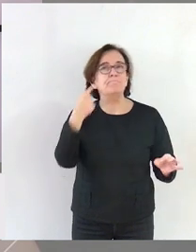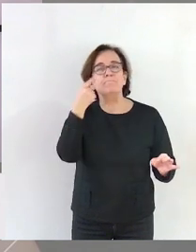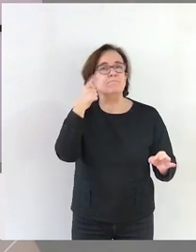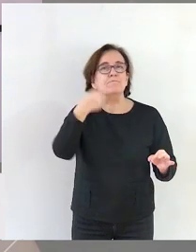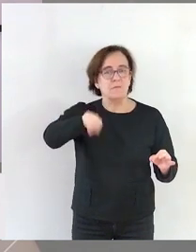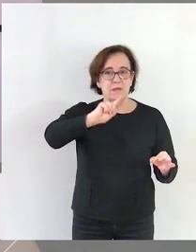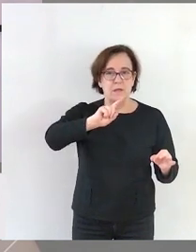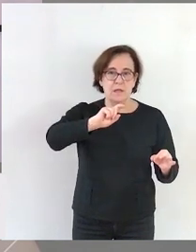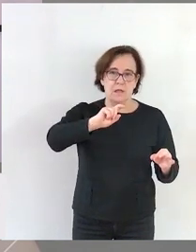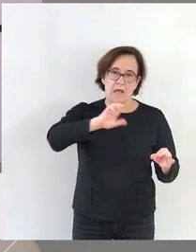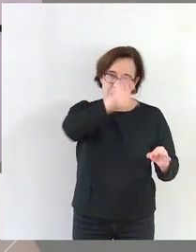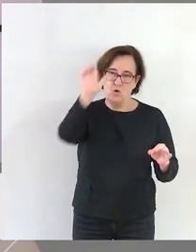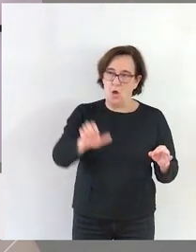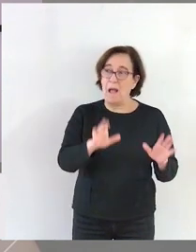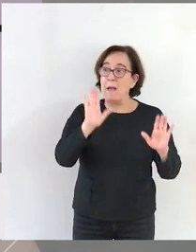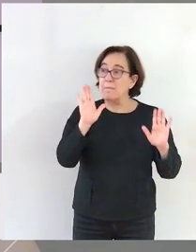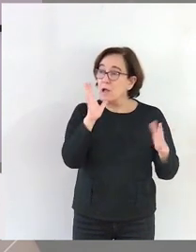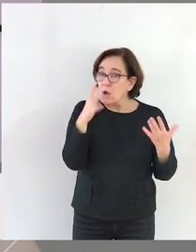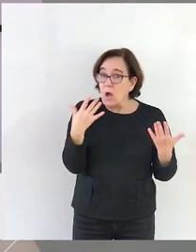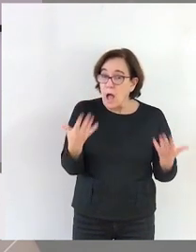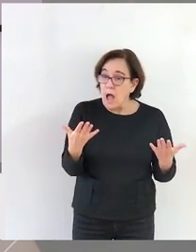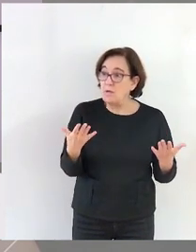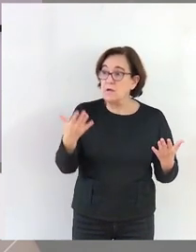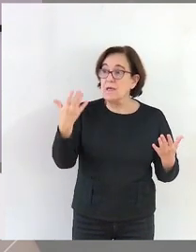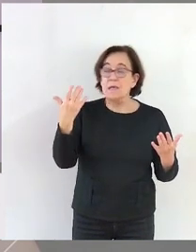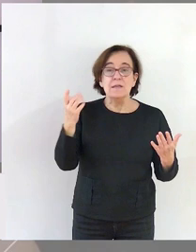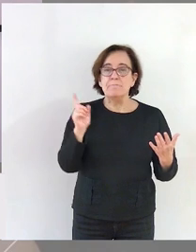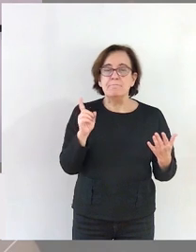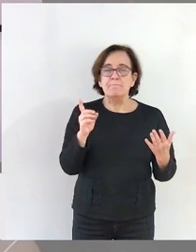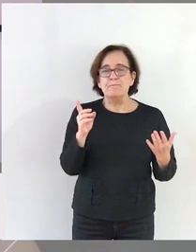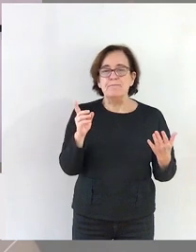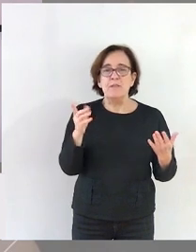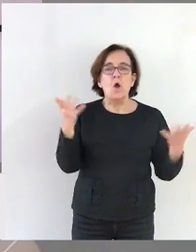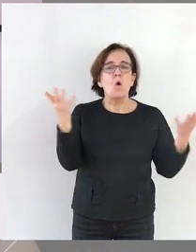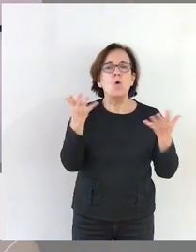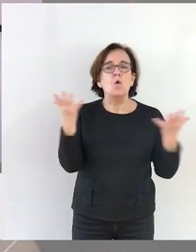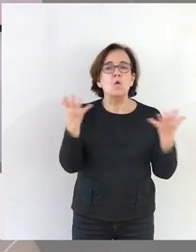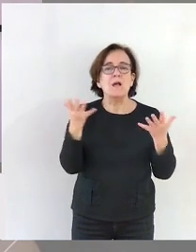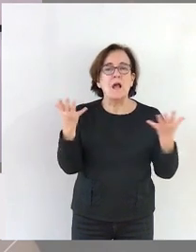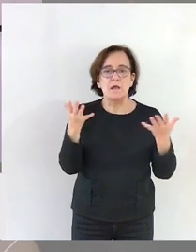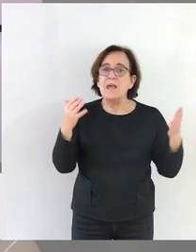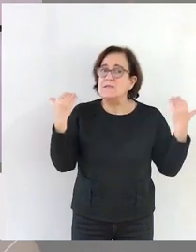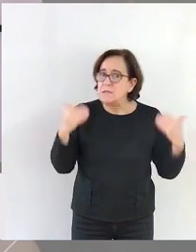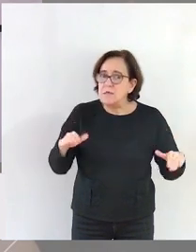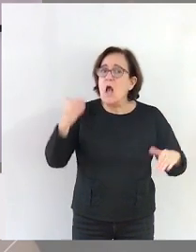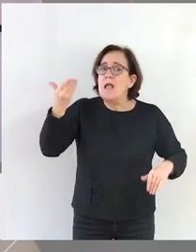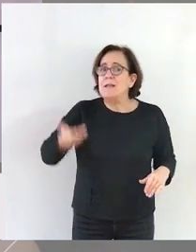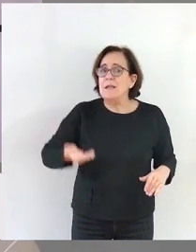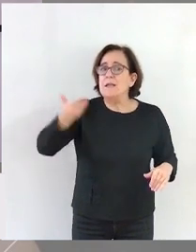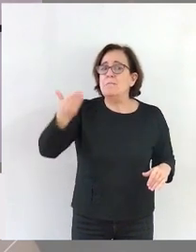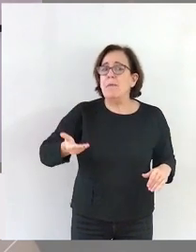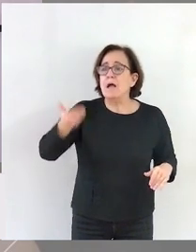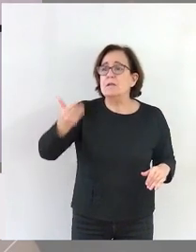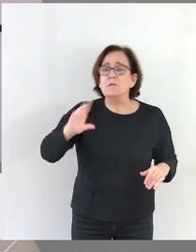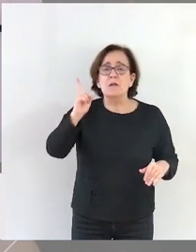tenemos nosotros pero eh Como digo ahora mismo ya no es decir la urgencia ya es de tal calibre que no nos podemos